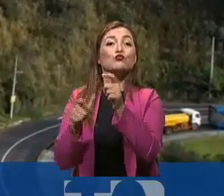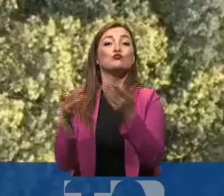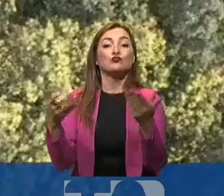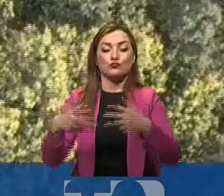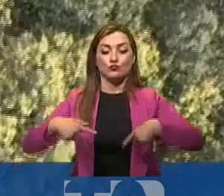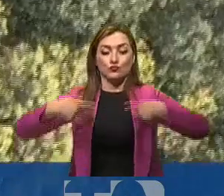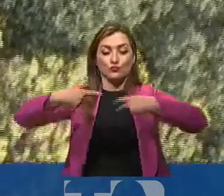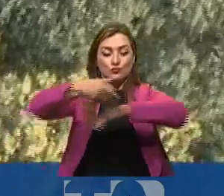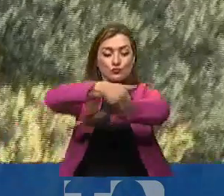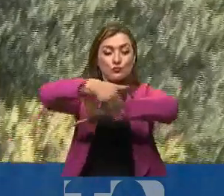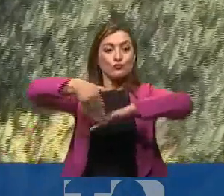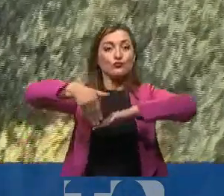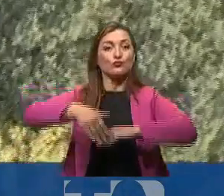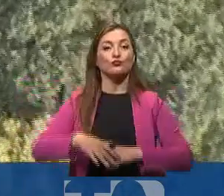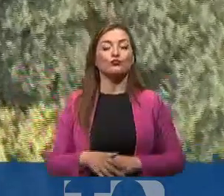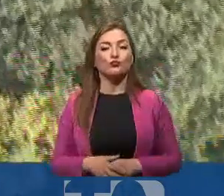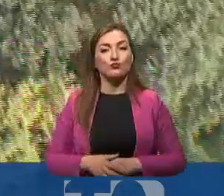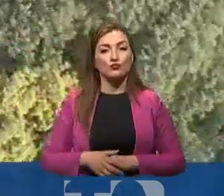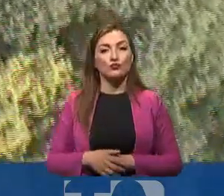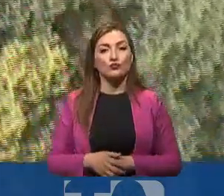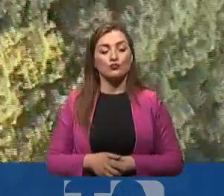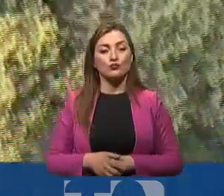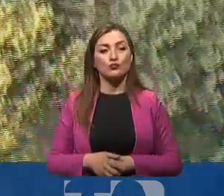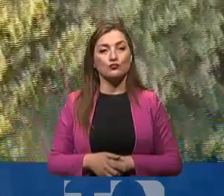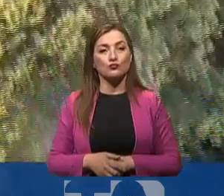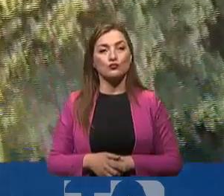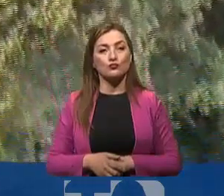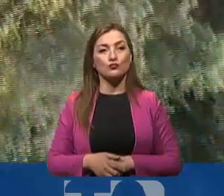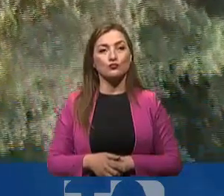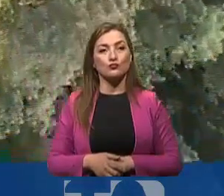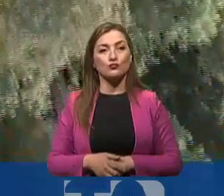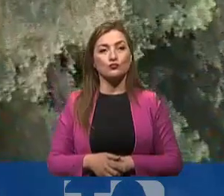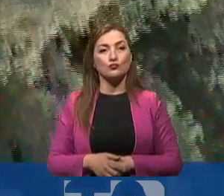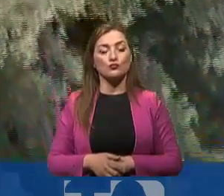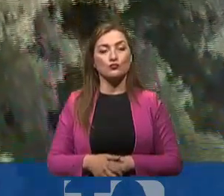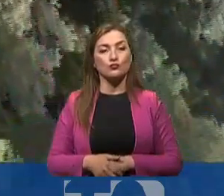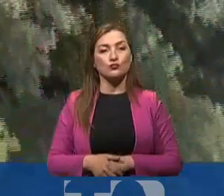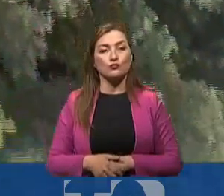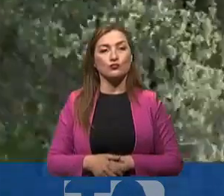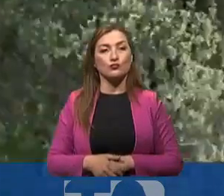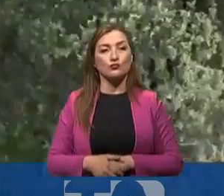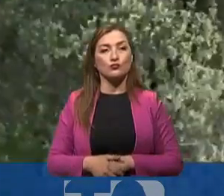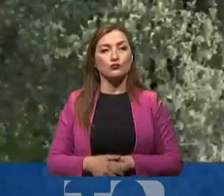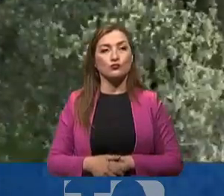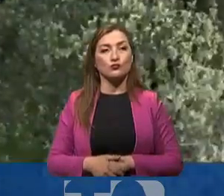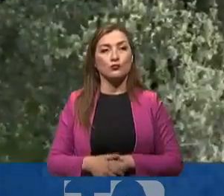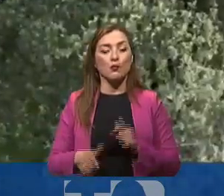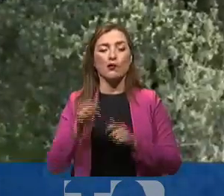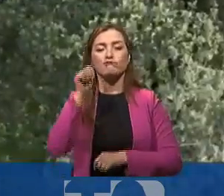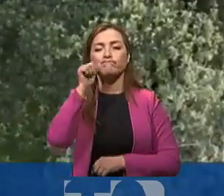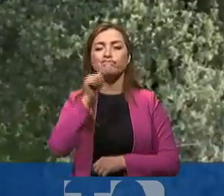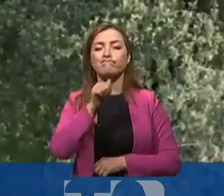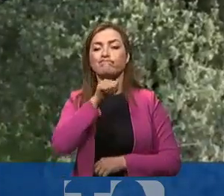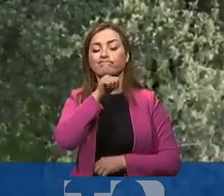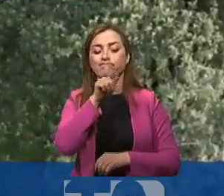calle, pero bajo esa fachada de habitantes de calle es donde la delincuencia común se oculta temporalmente luego de